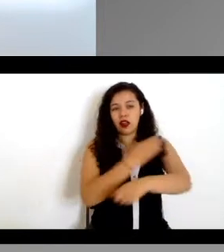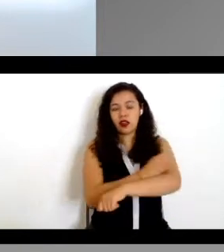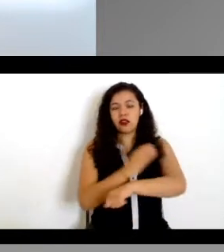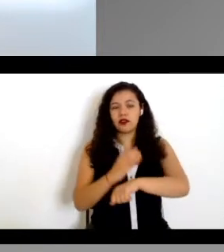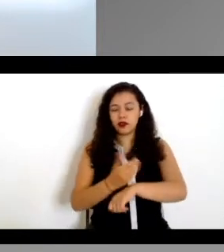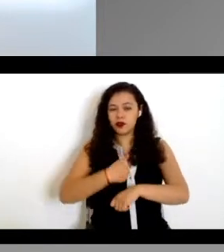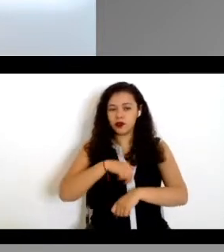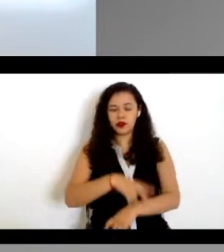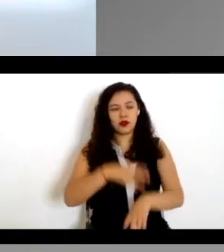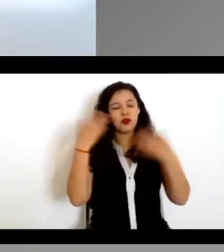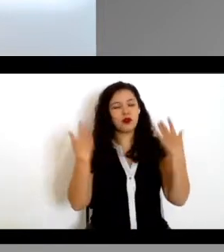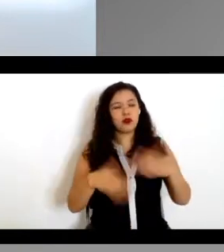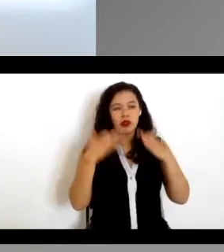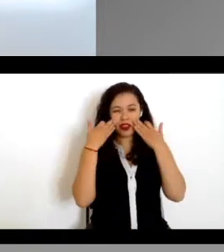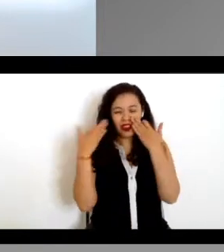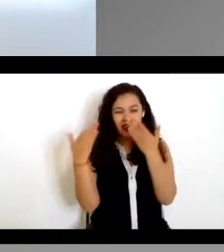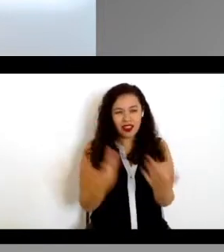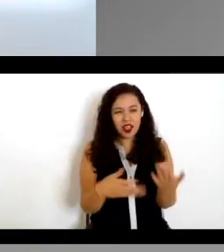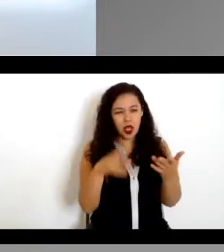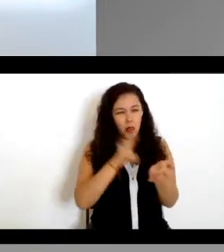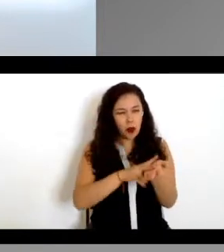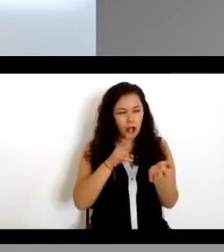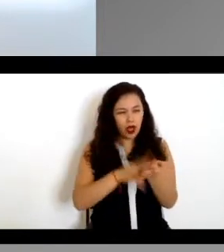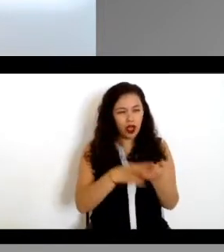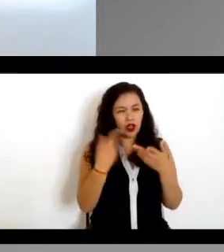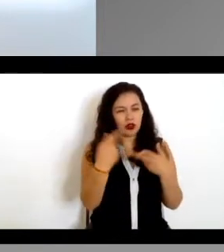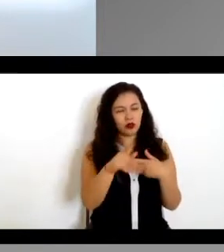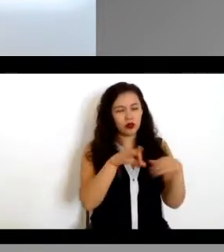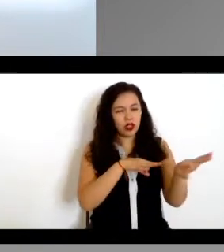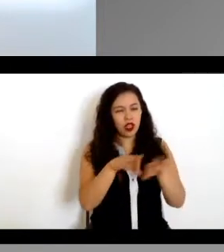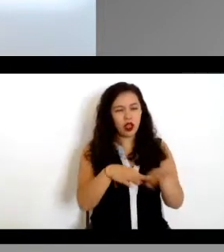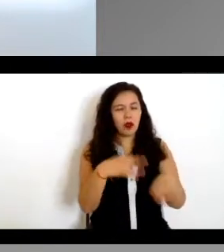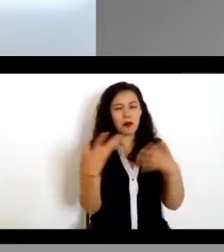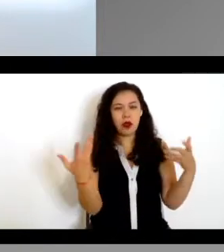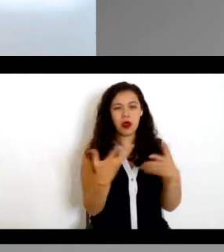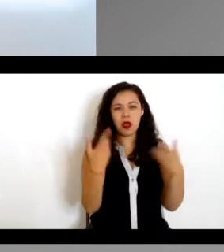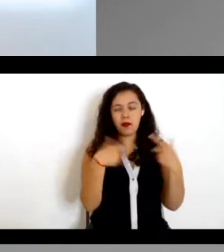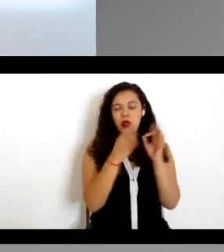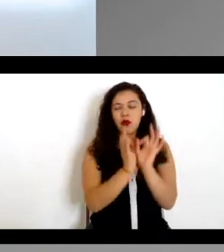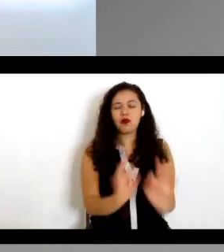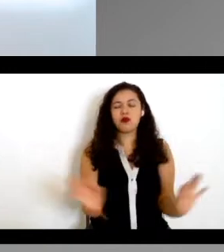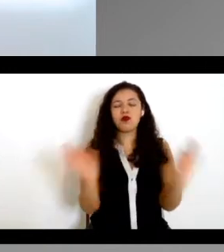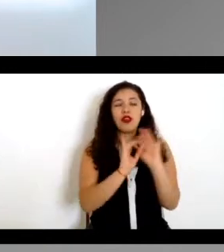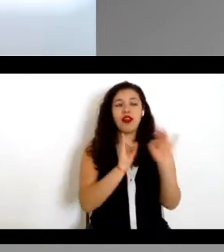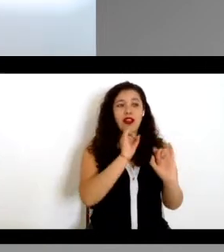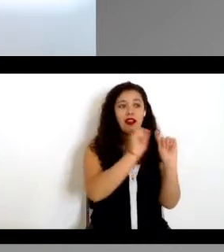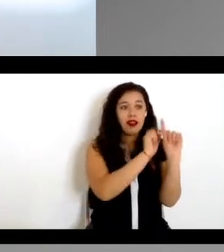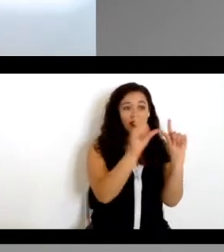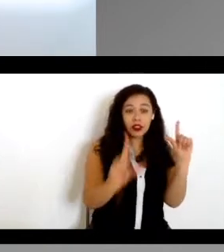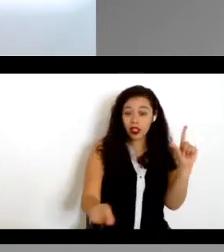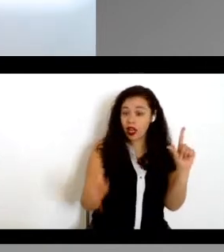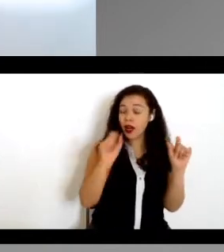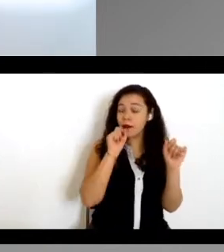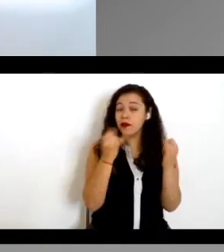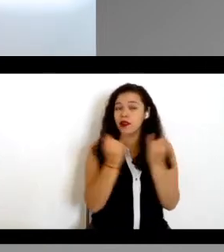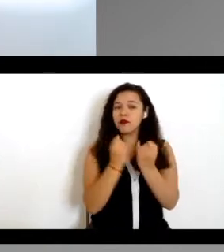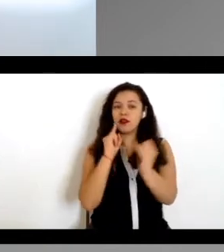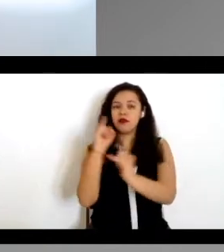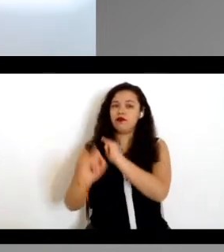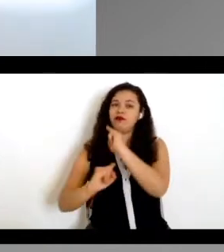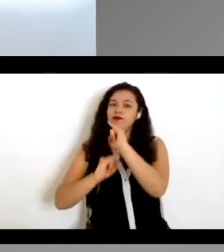el valioso y enorme trabajo que desarrolla esta organización de importancia nacional e internacional, entre otras